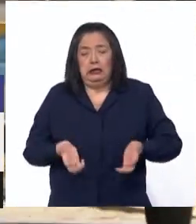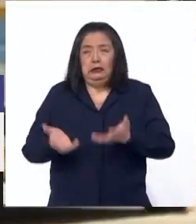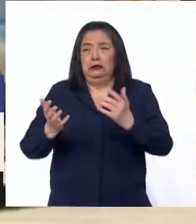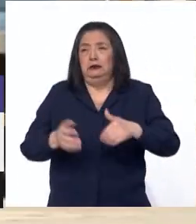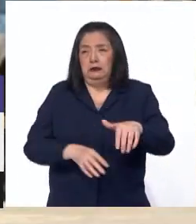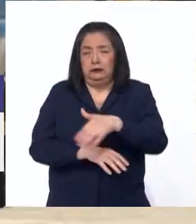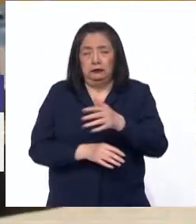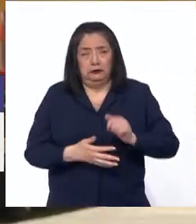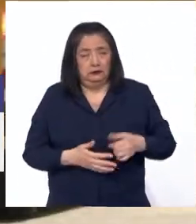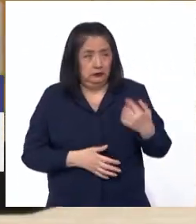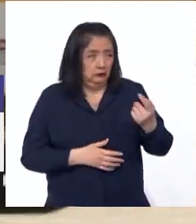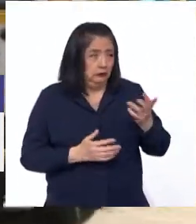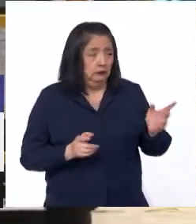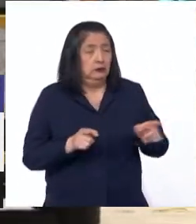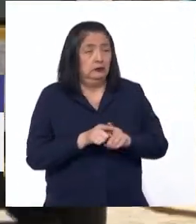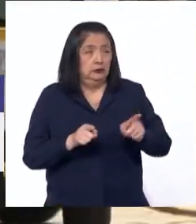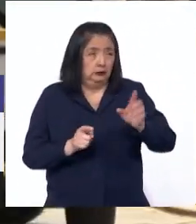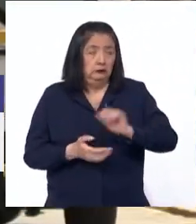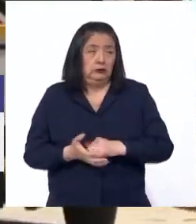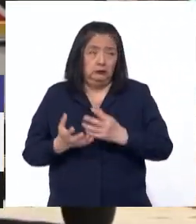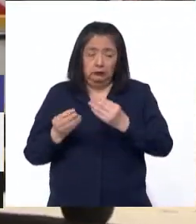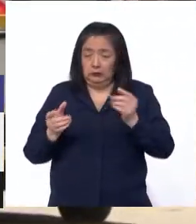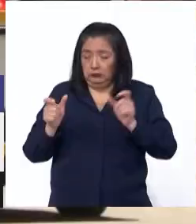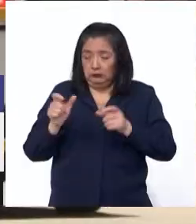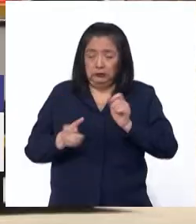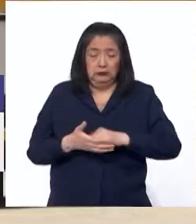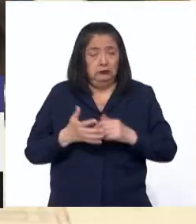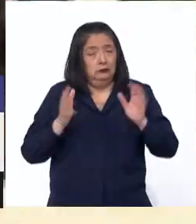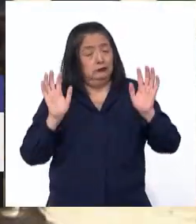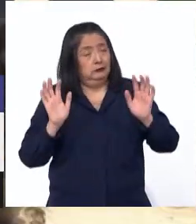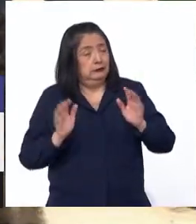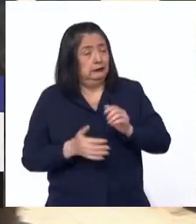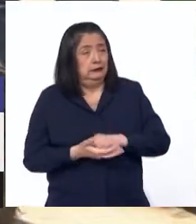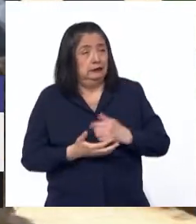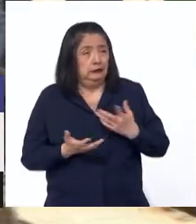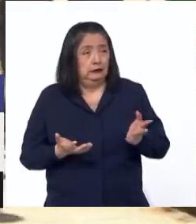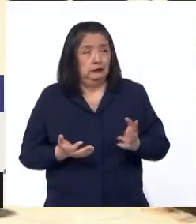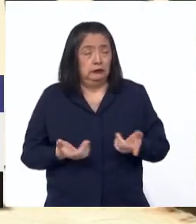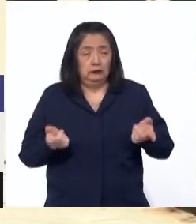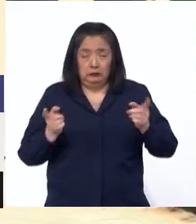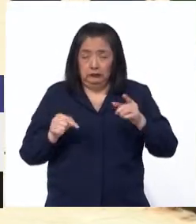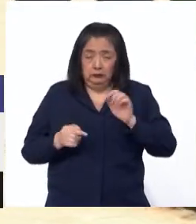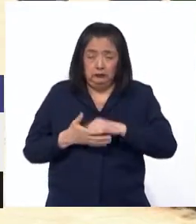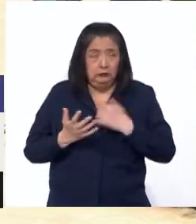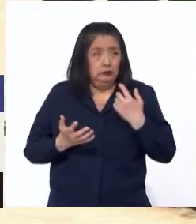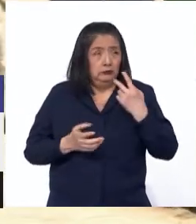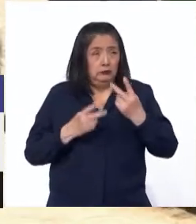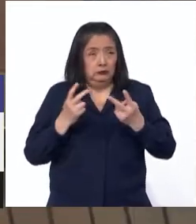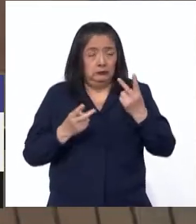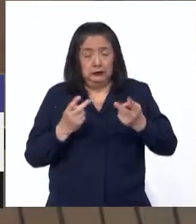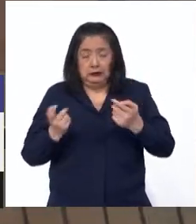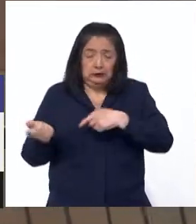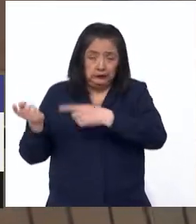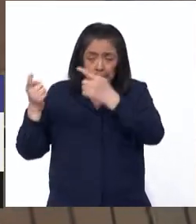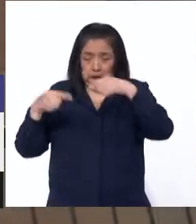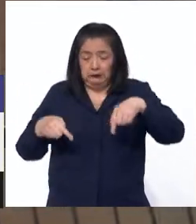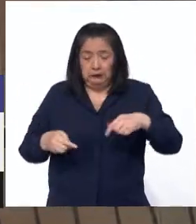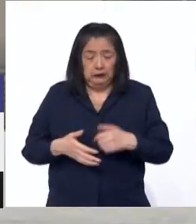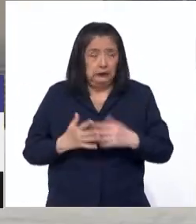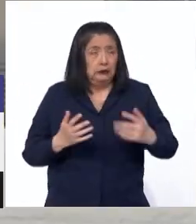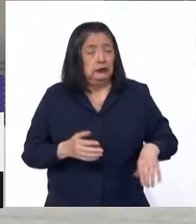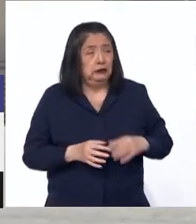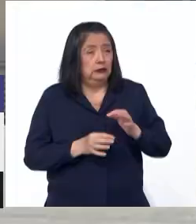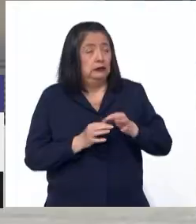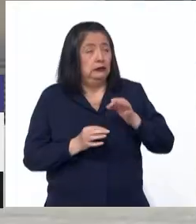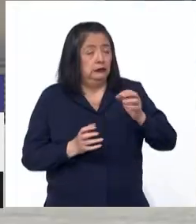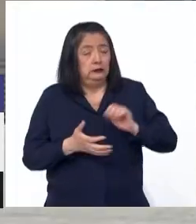¿no? No solamente eso, también hay muchas personas inescrupulosas de que al momento de visitar el distrito, abandonan a sus canes en el